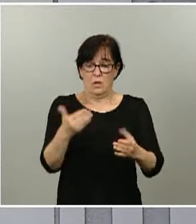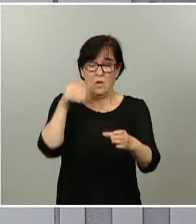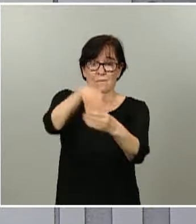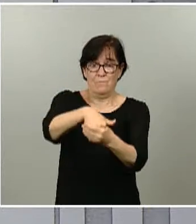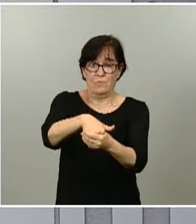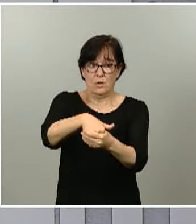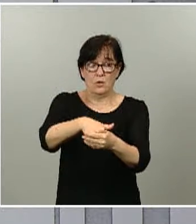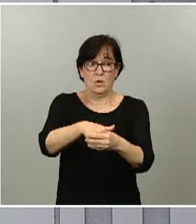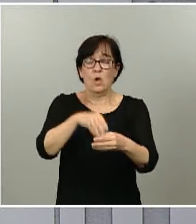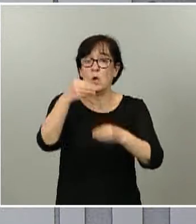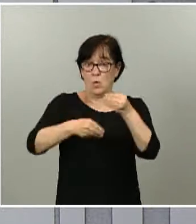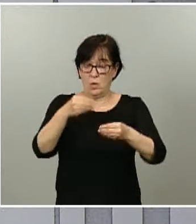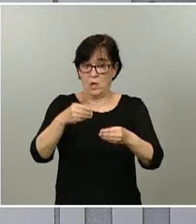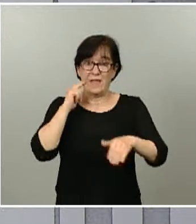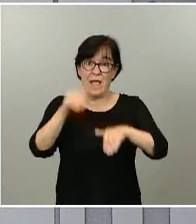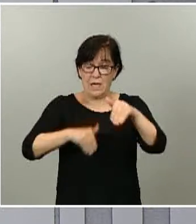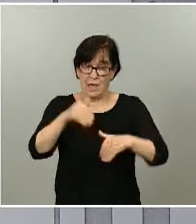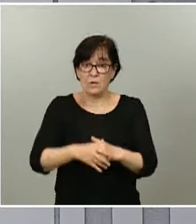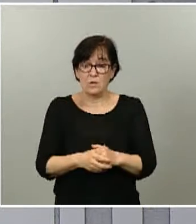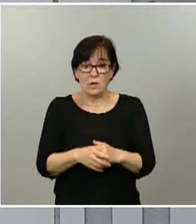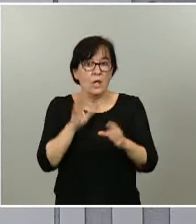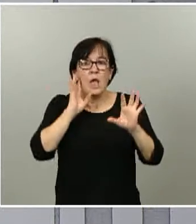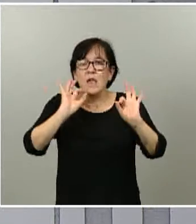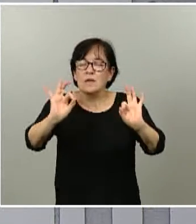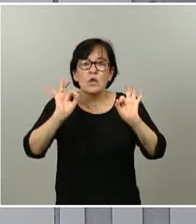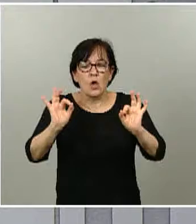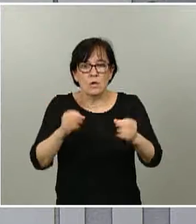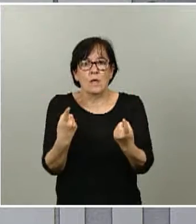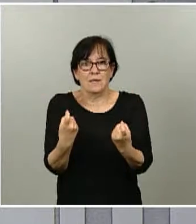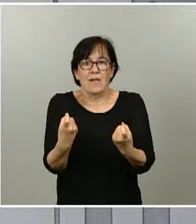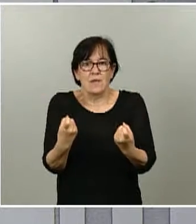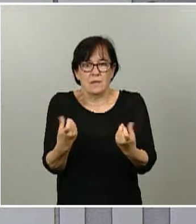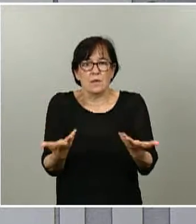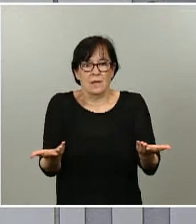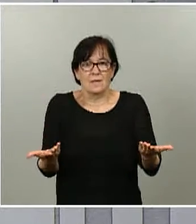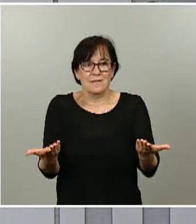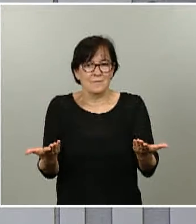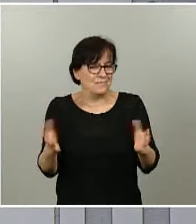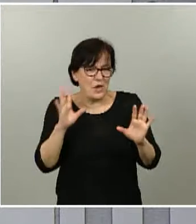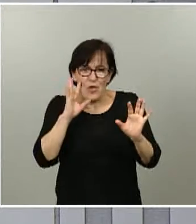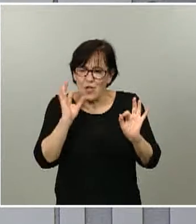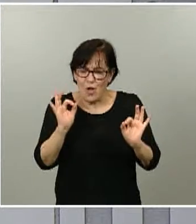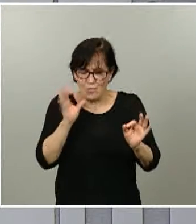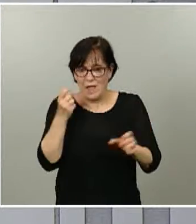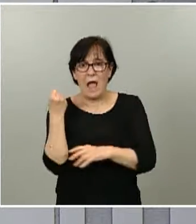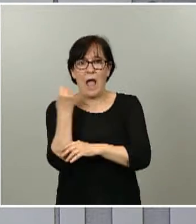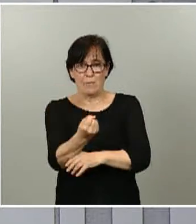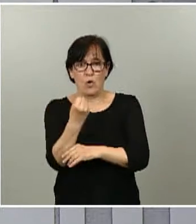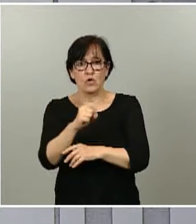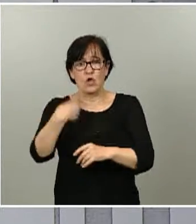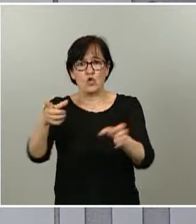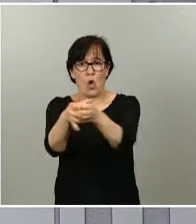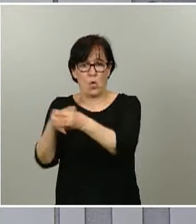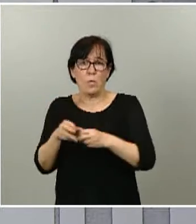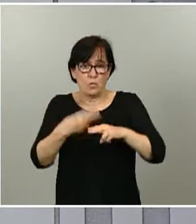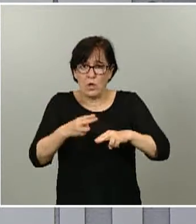concurrimos a unas elecciones, y es obvio que necesita y que tiene que tener el apoyo de otras formaciones políticas. Y,